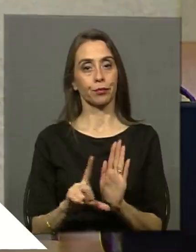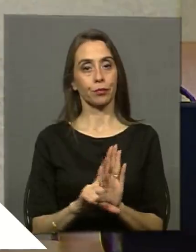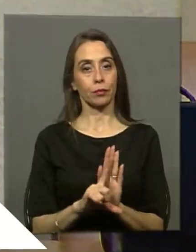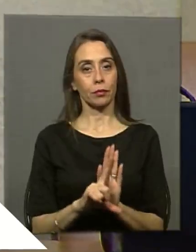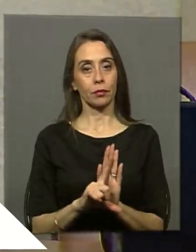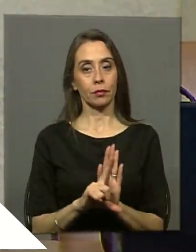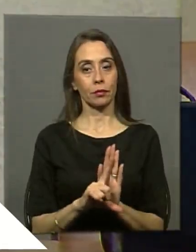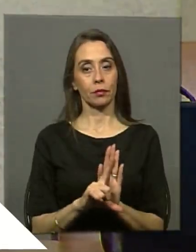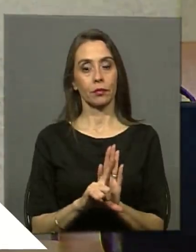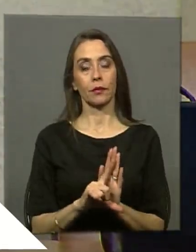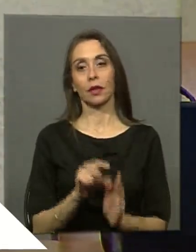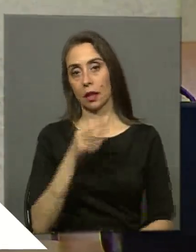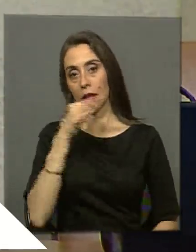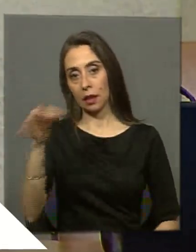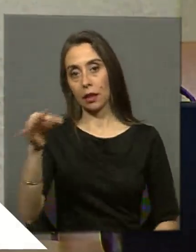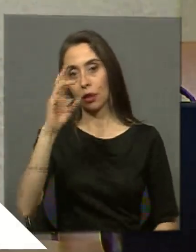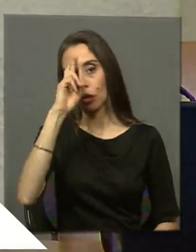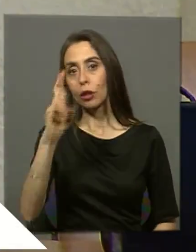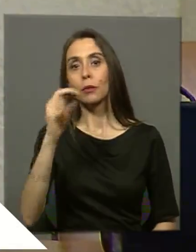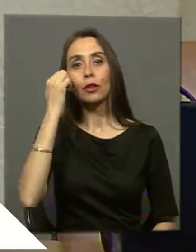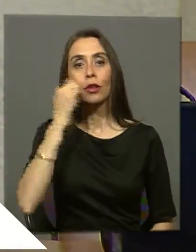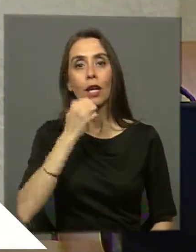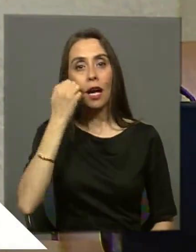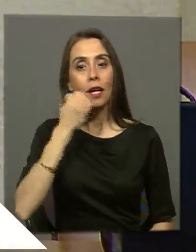yo quiero decirle con todo respeto y cariño